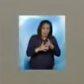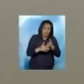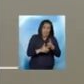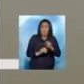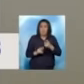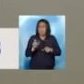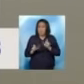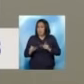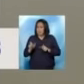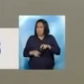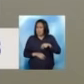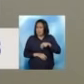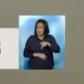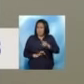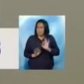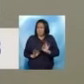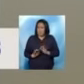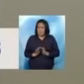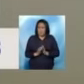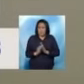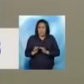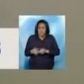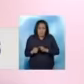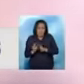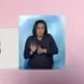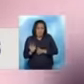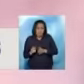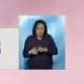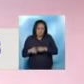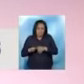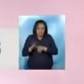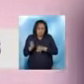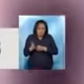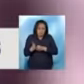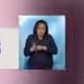camina peligrosamente apoyándose en él.